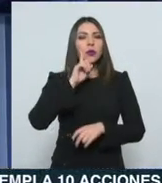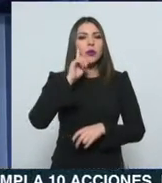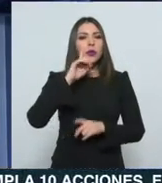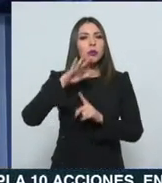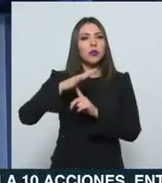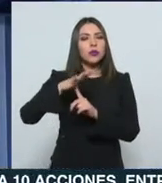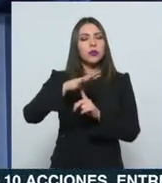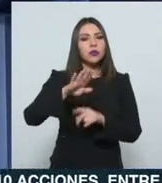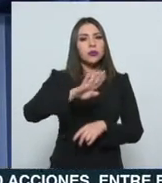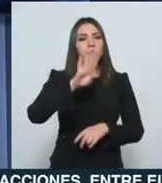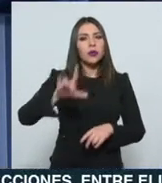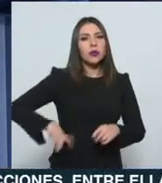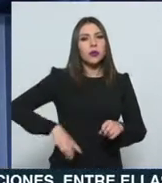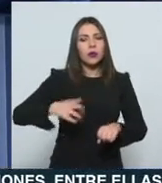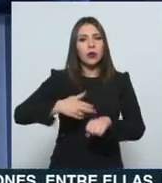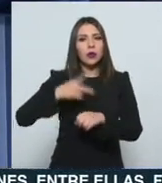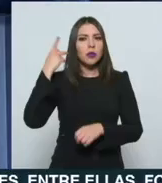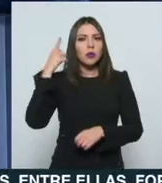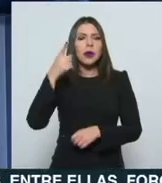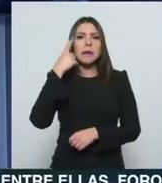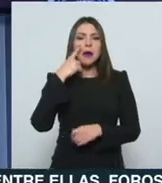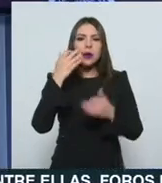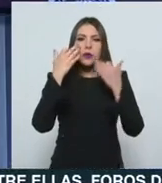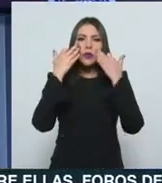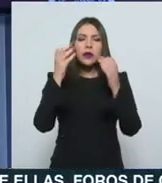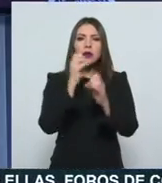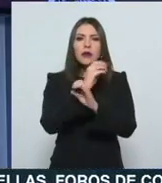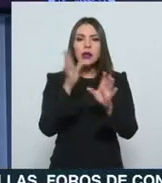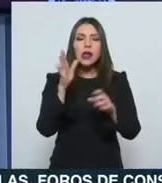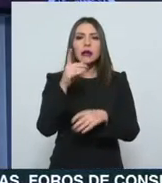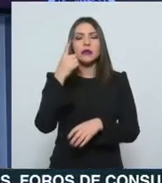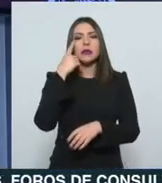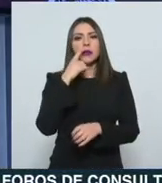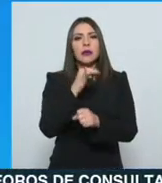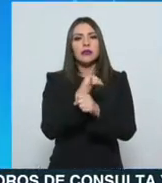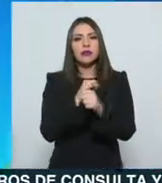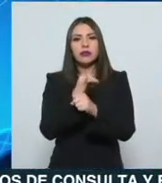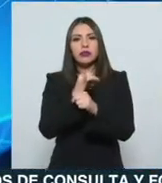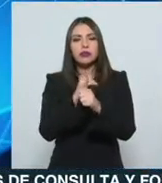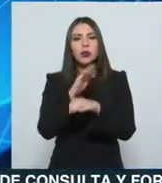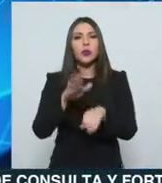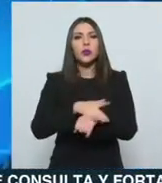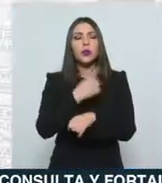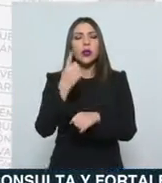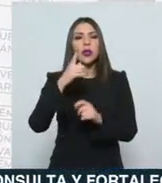esto con el fin de brindar certeza sobre la transparencia en la investigación.